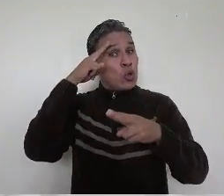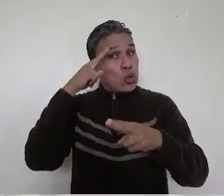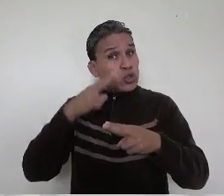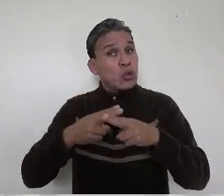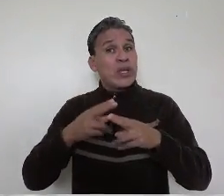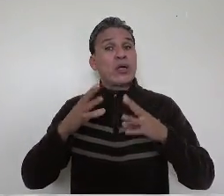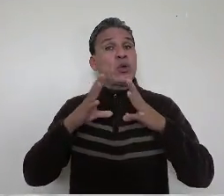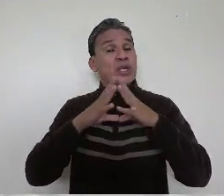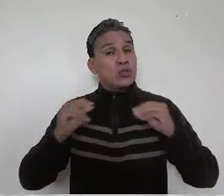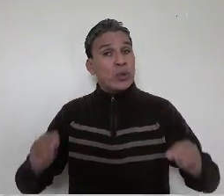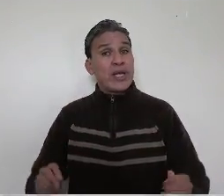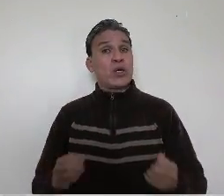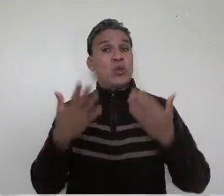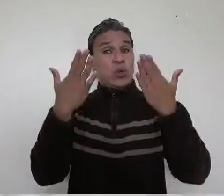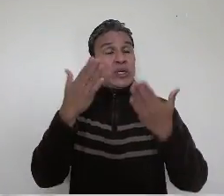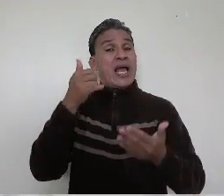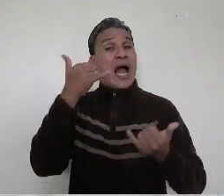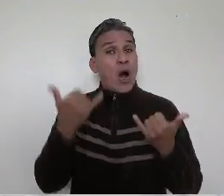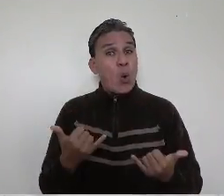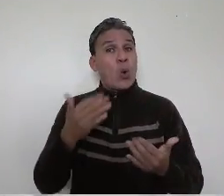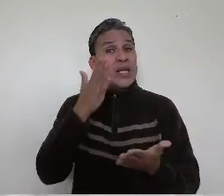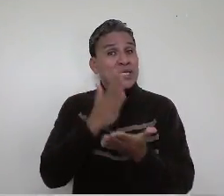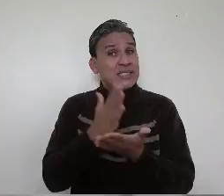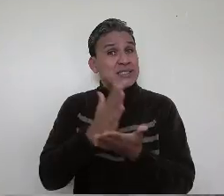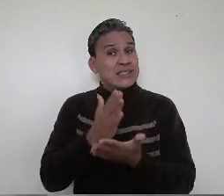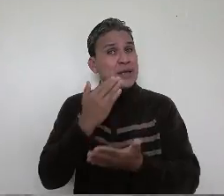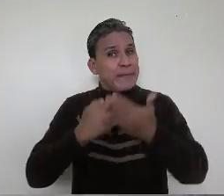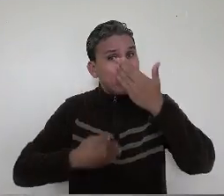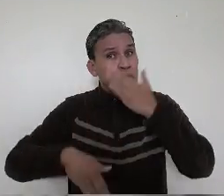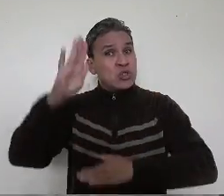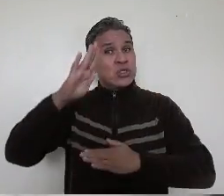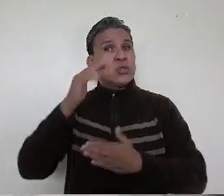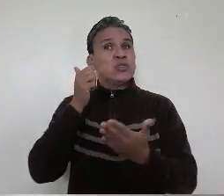y siempre, por los siglos de los siglos. Amén.